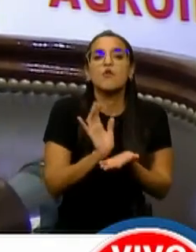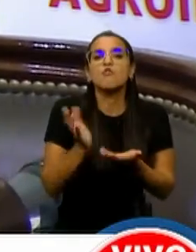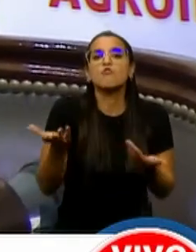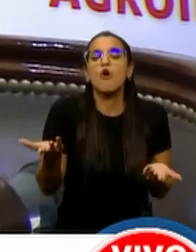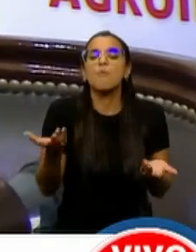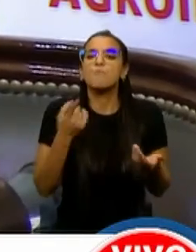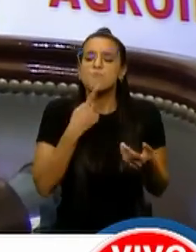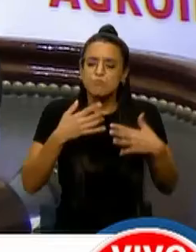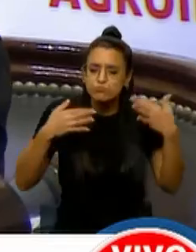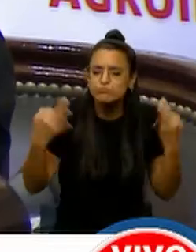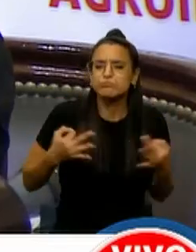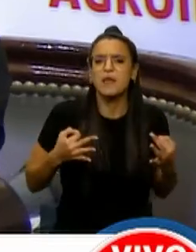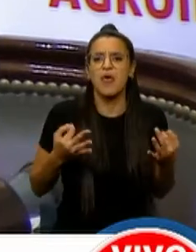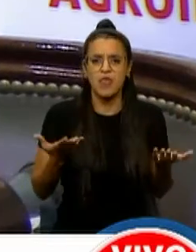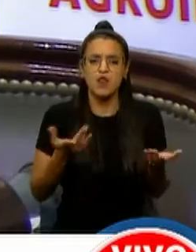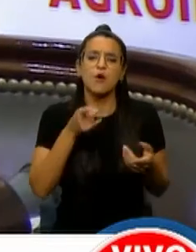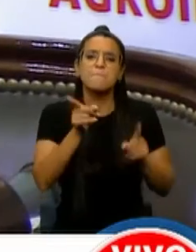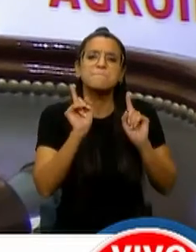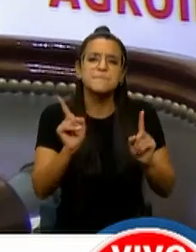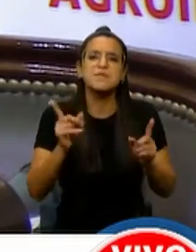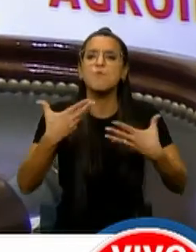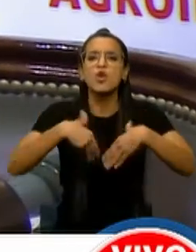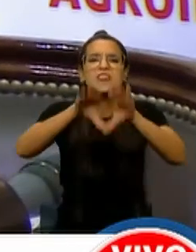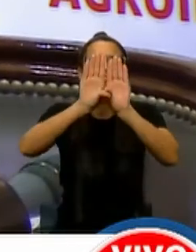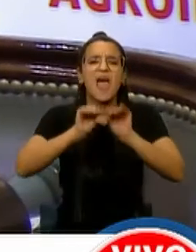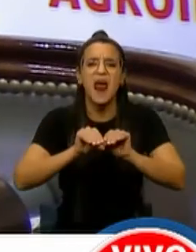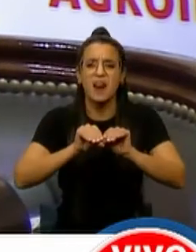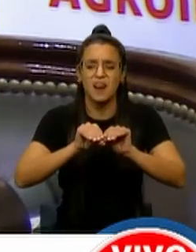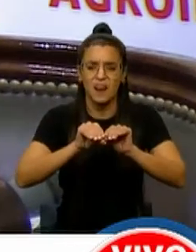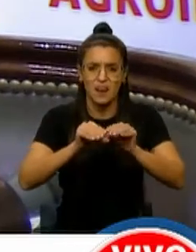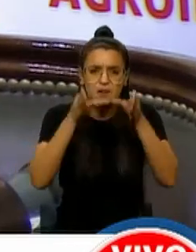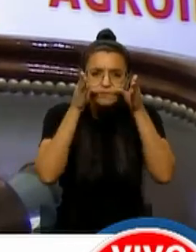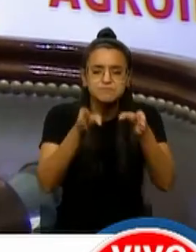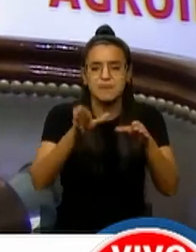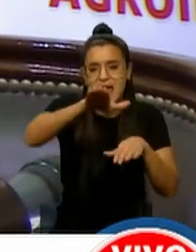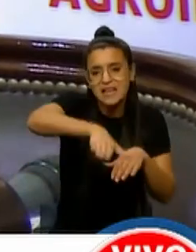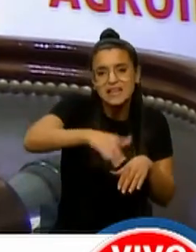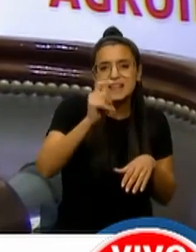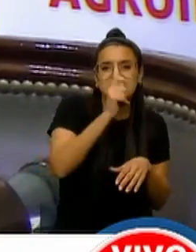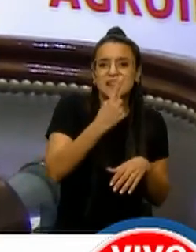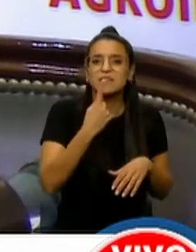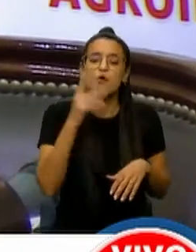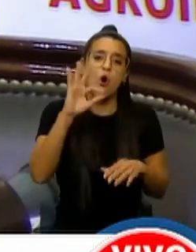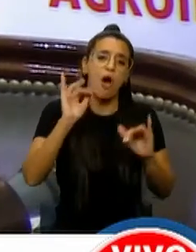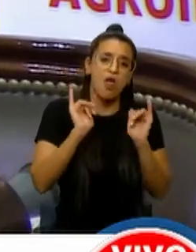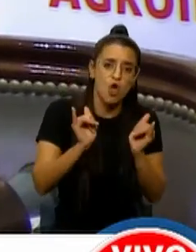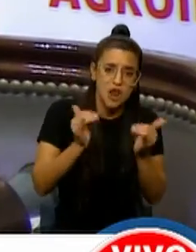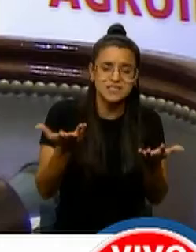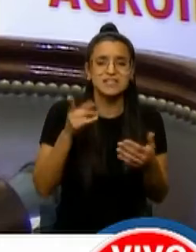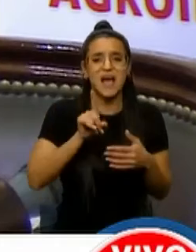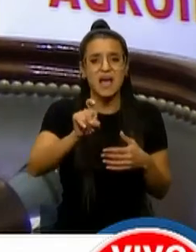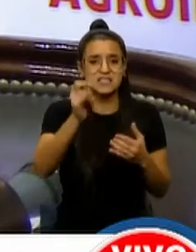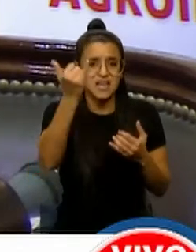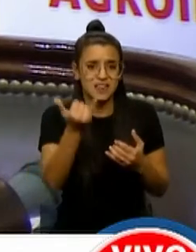verdadero, hacen concreto y práctico esto del abordaje integral para este niño, para esta niña, para este adolescente que tiene